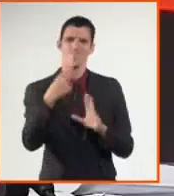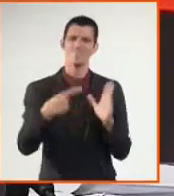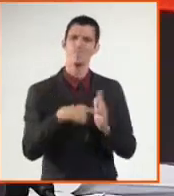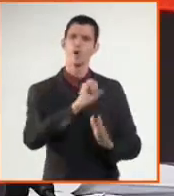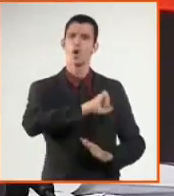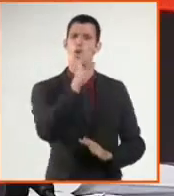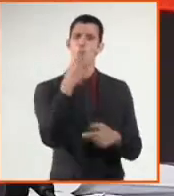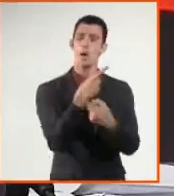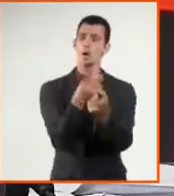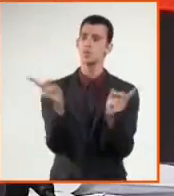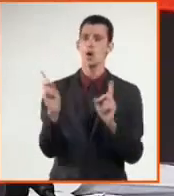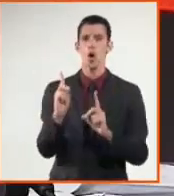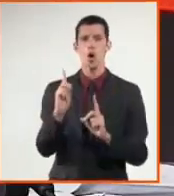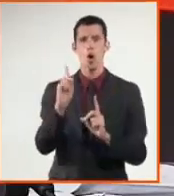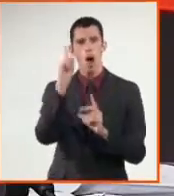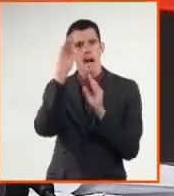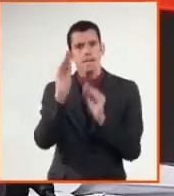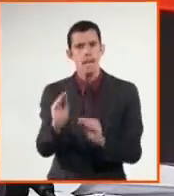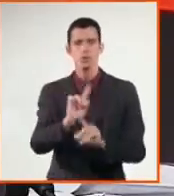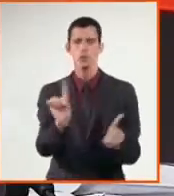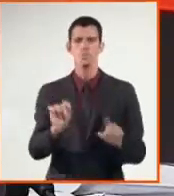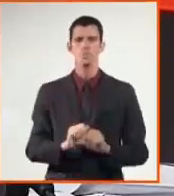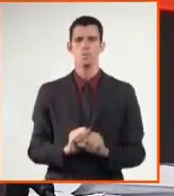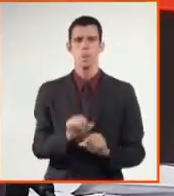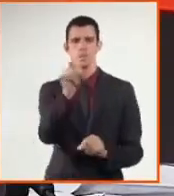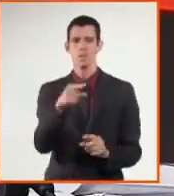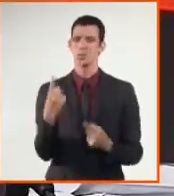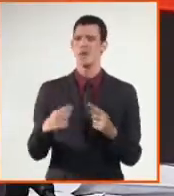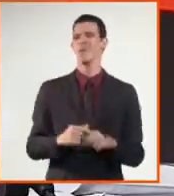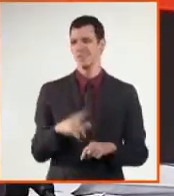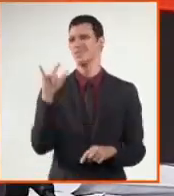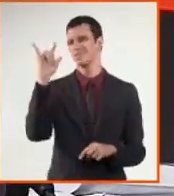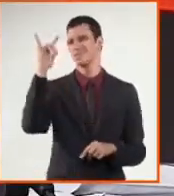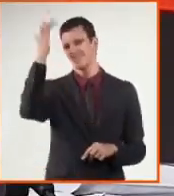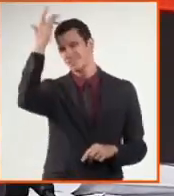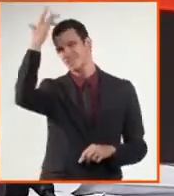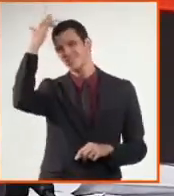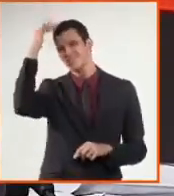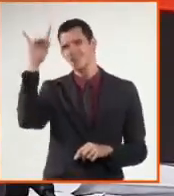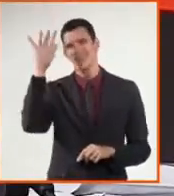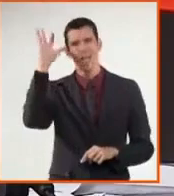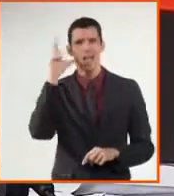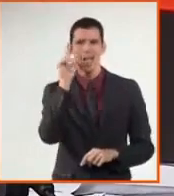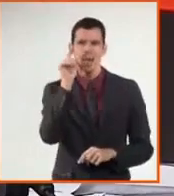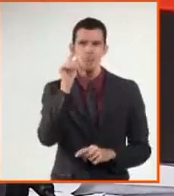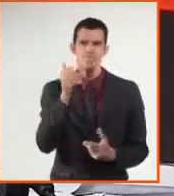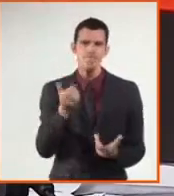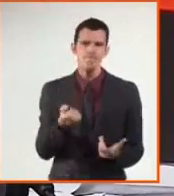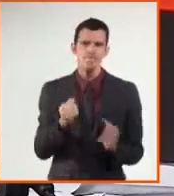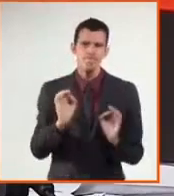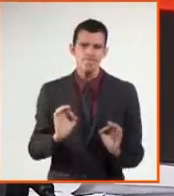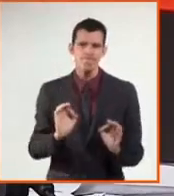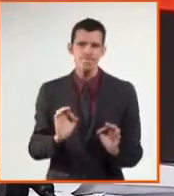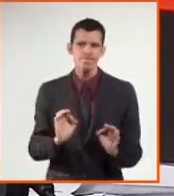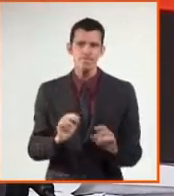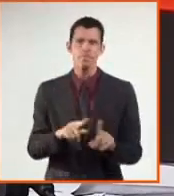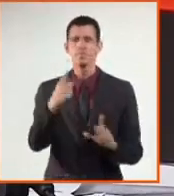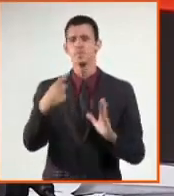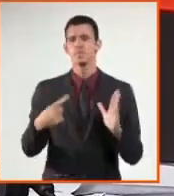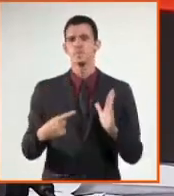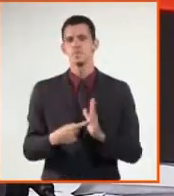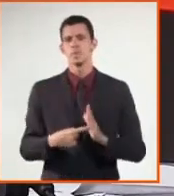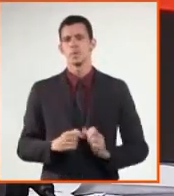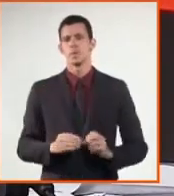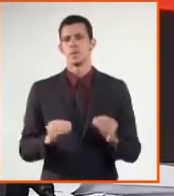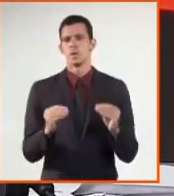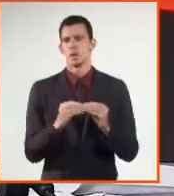de la retroalimentación que hemos tenido a nuestro pueblo que pregunta muchísimo por estos temas que además aporta ideas pues hemos trabajado en un